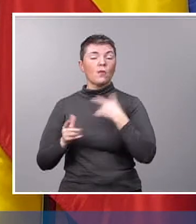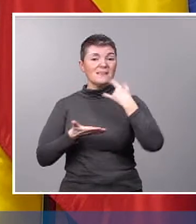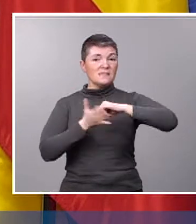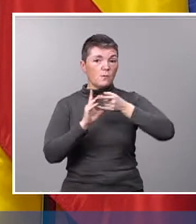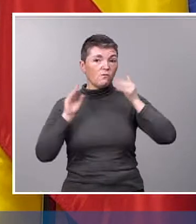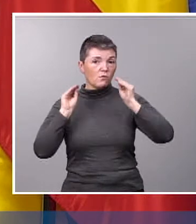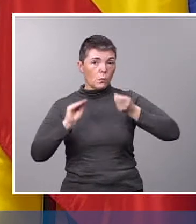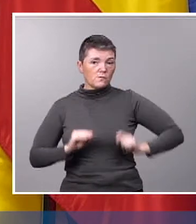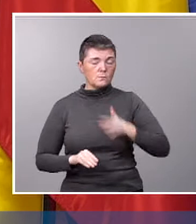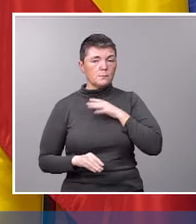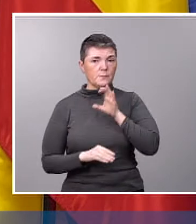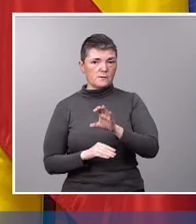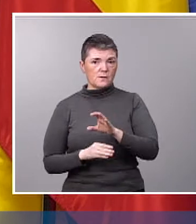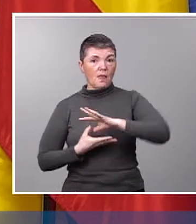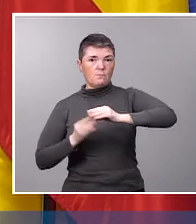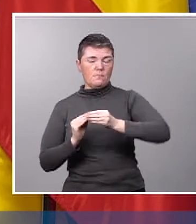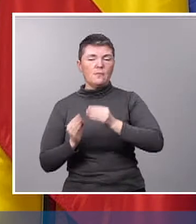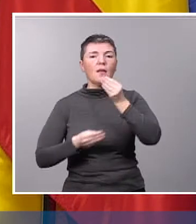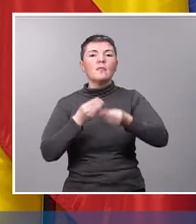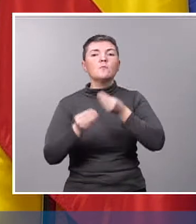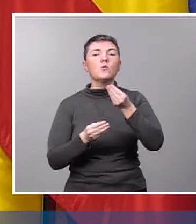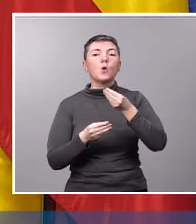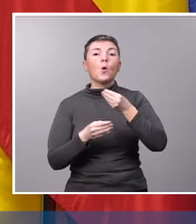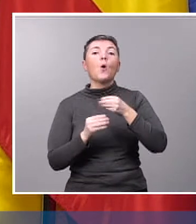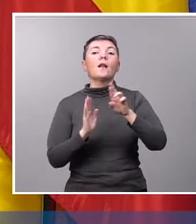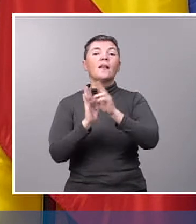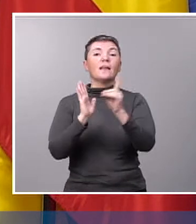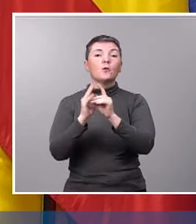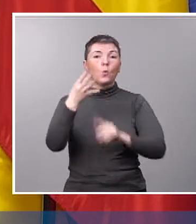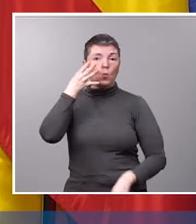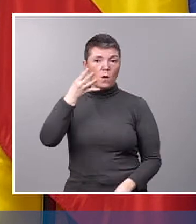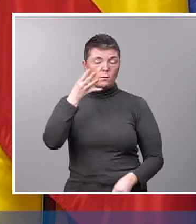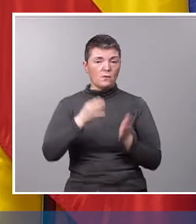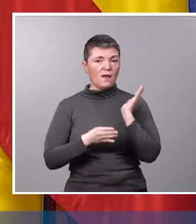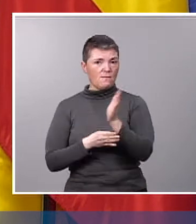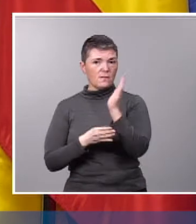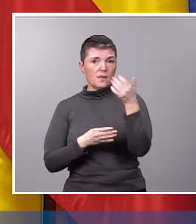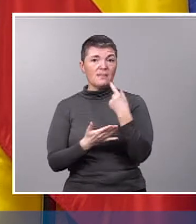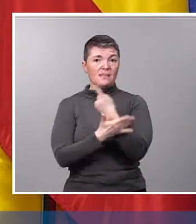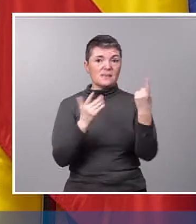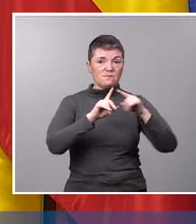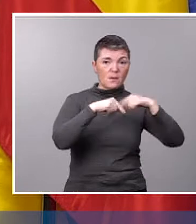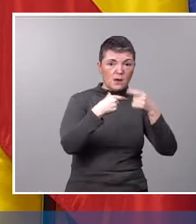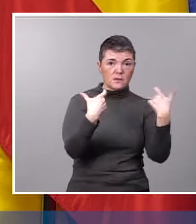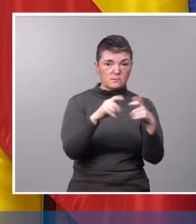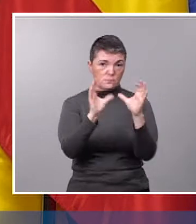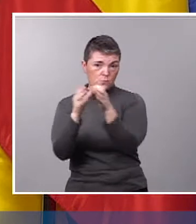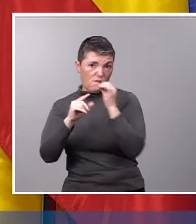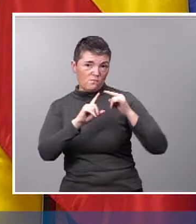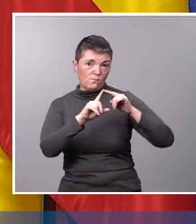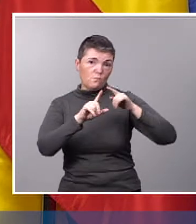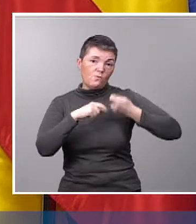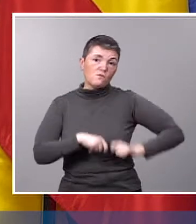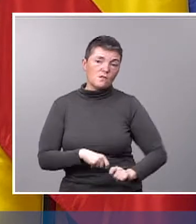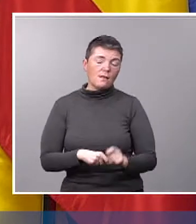en nuestro país. Lo vamos a hacer en cuatro reales decretos que afectan a 16 familias profesionales y que, fundamentalmente,